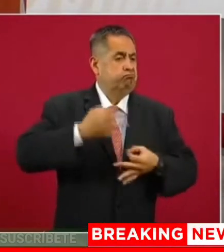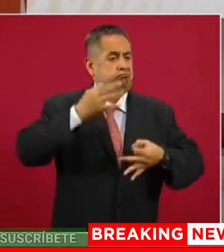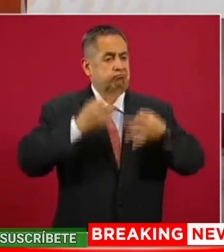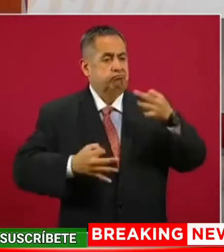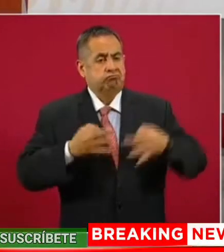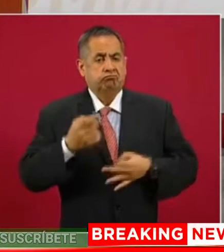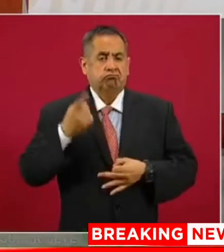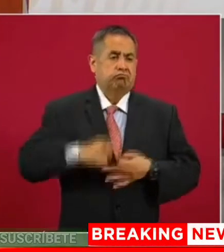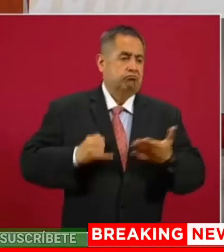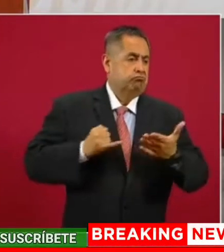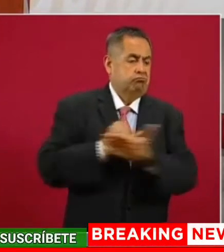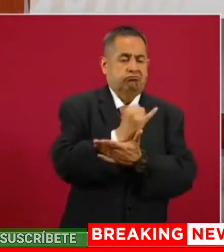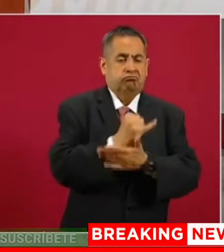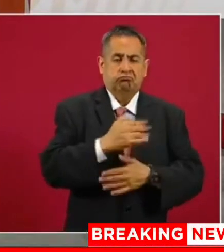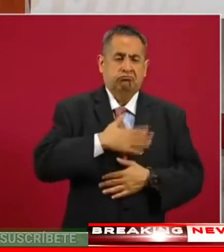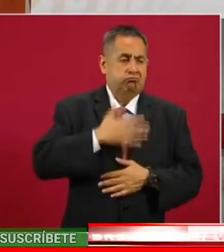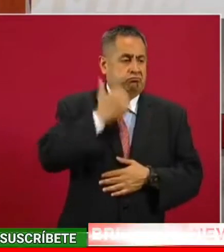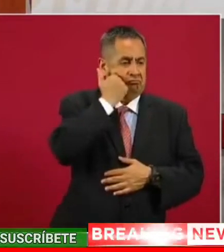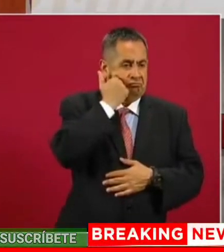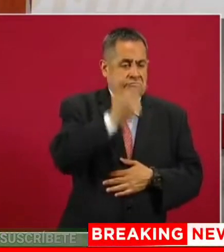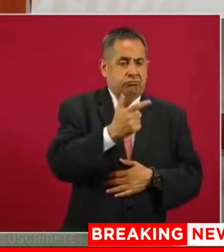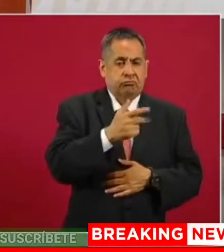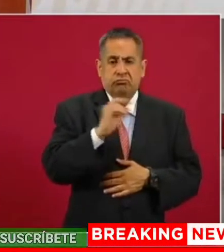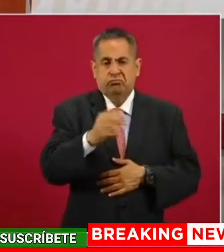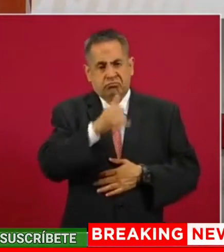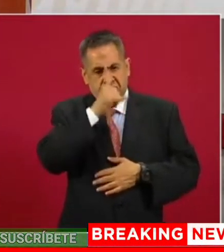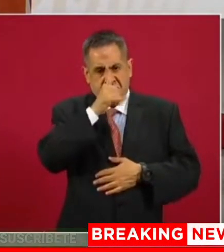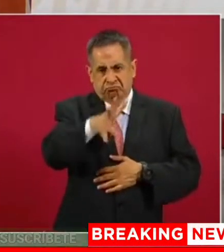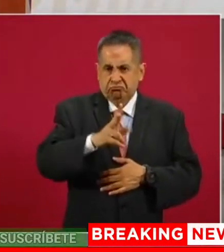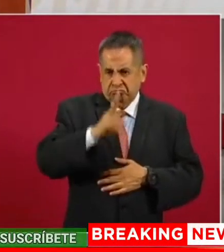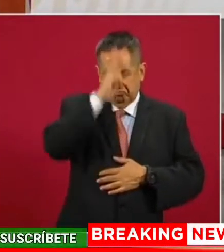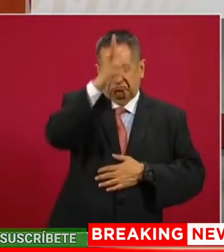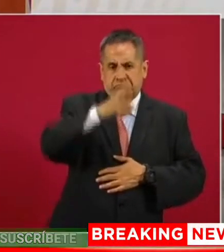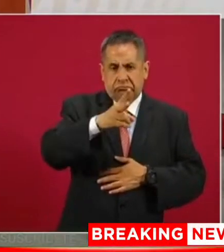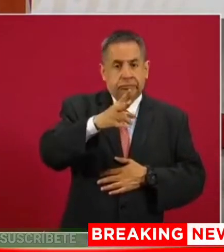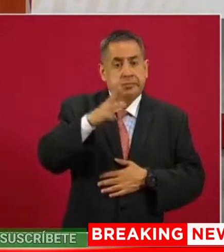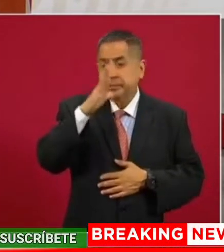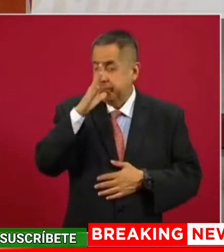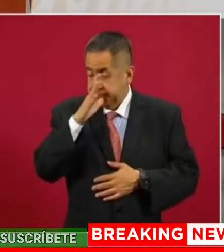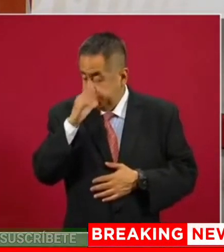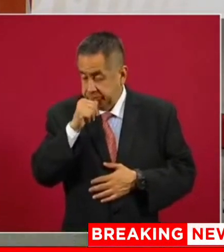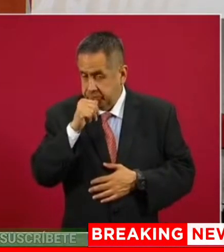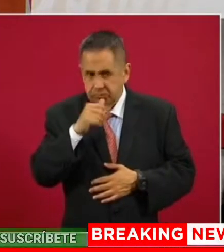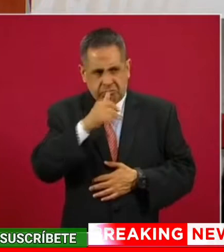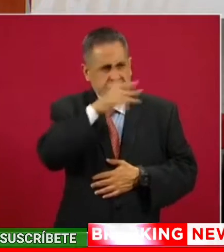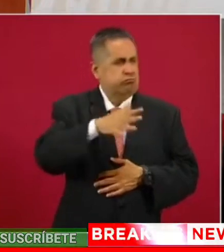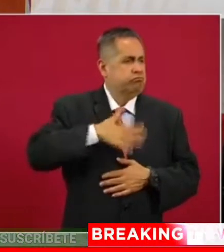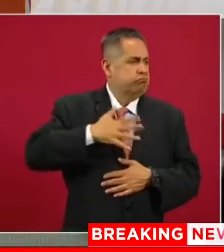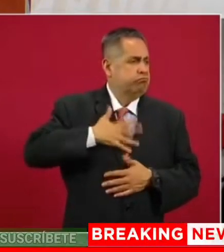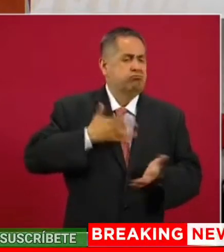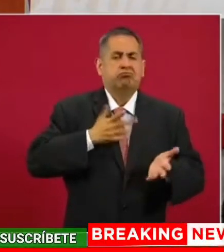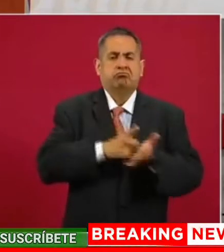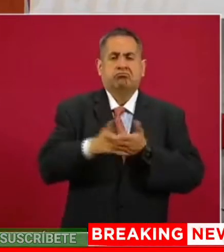hacerse justicia por sí misma, ni ejercer violencia para reclamar su derecho.